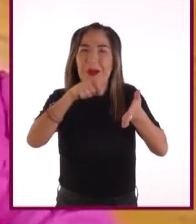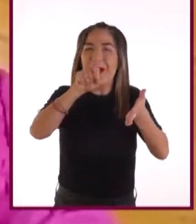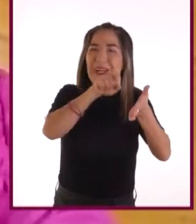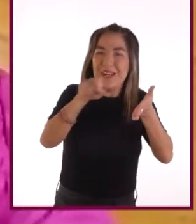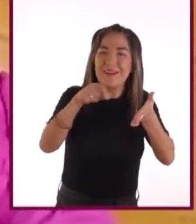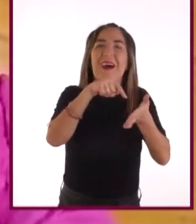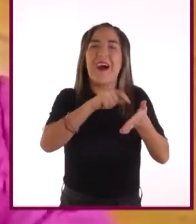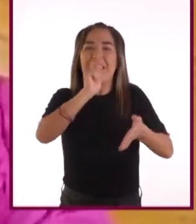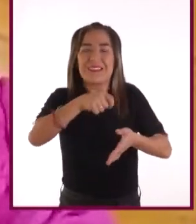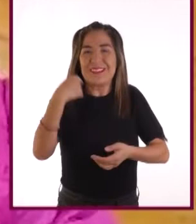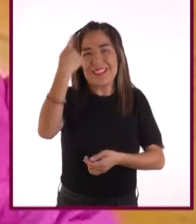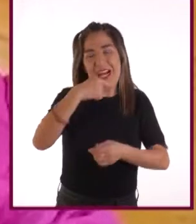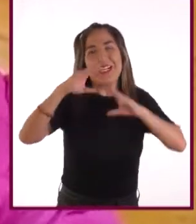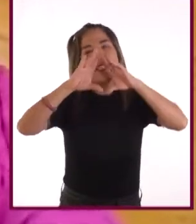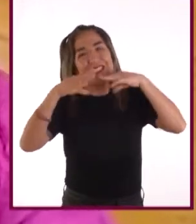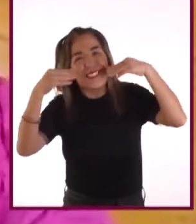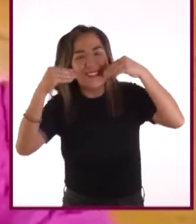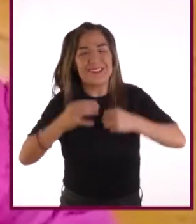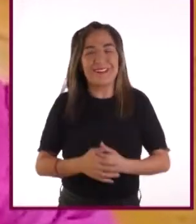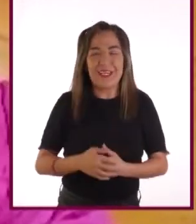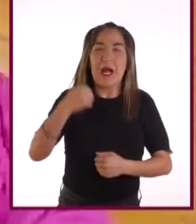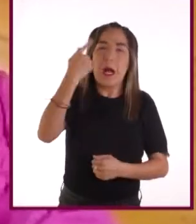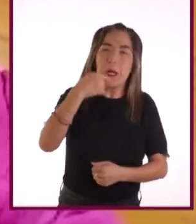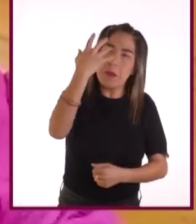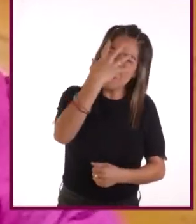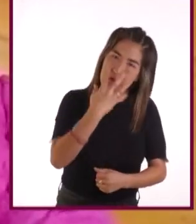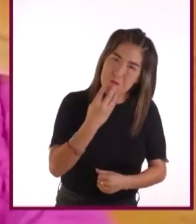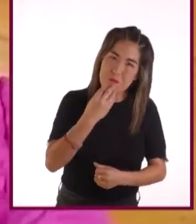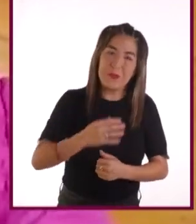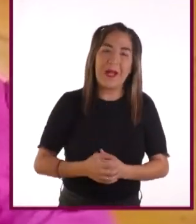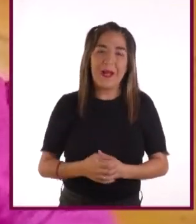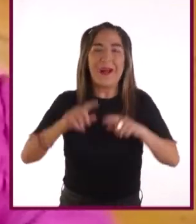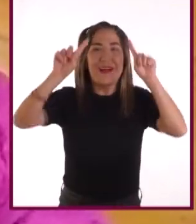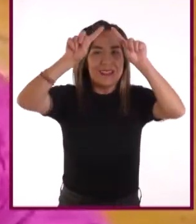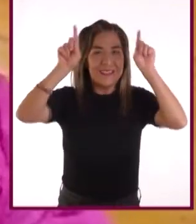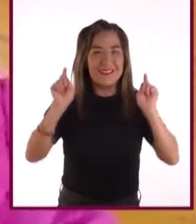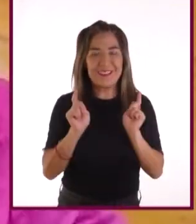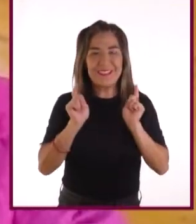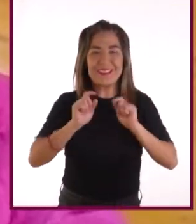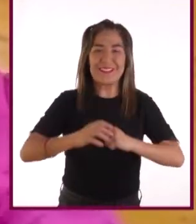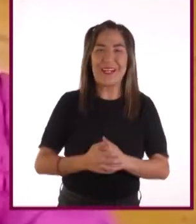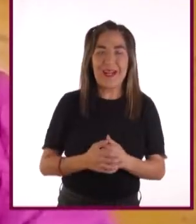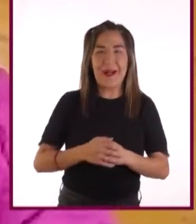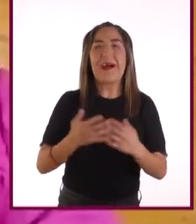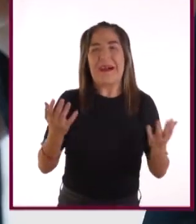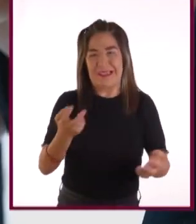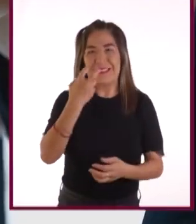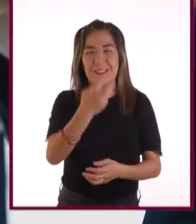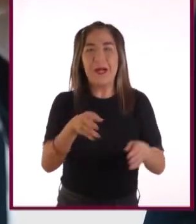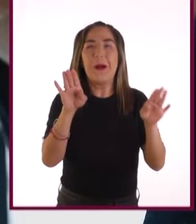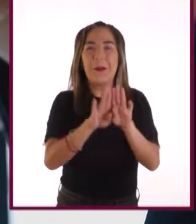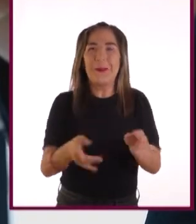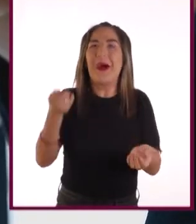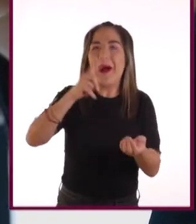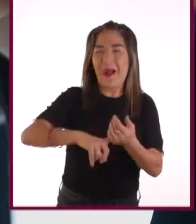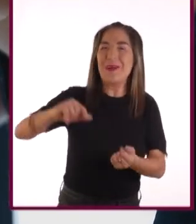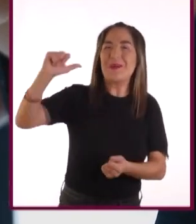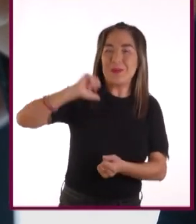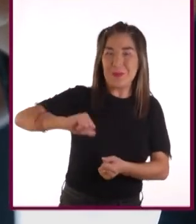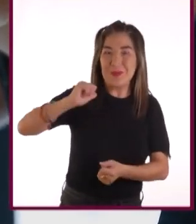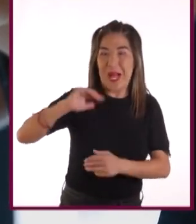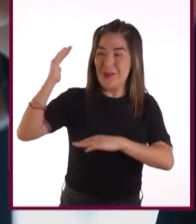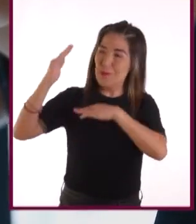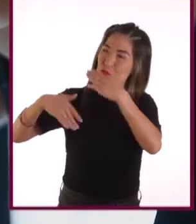y rayita y era una carita feliz, ¿no? Una carita triste con el paréntesis abierto o cerrado, ¿no? Sí, es